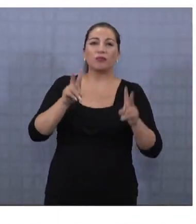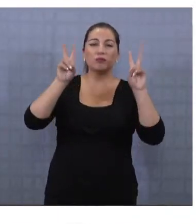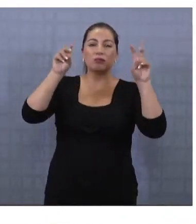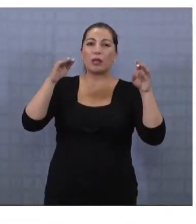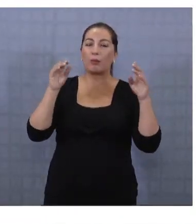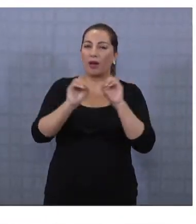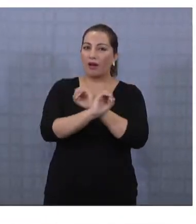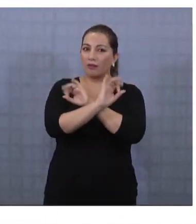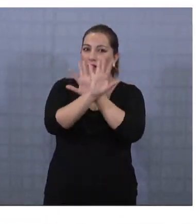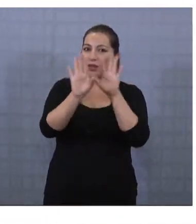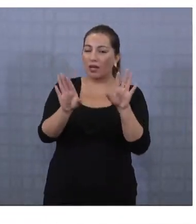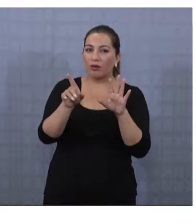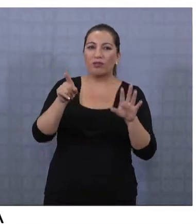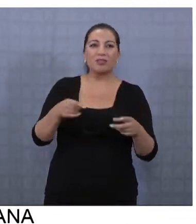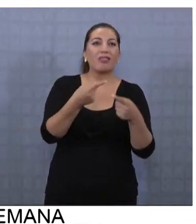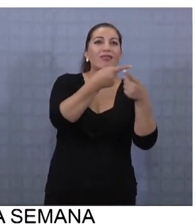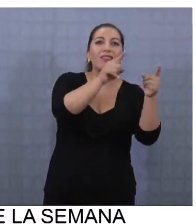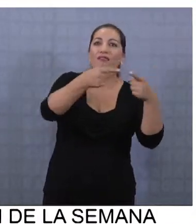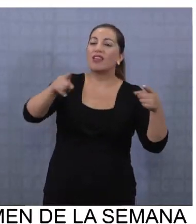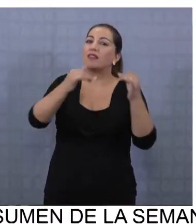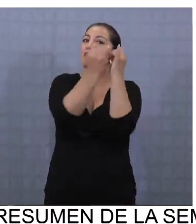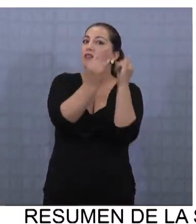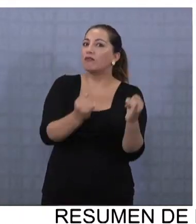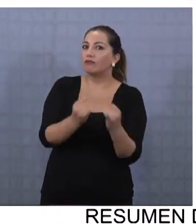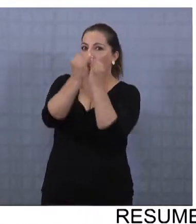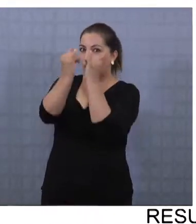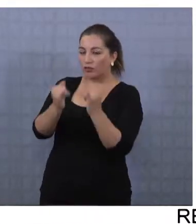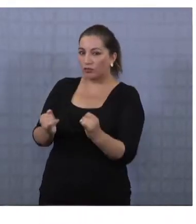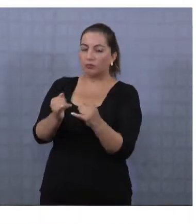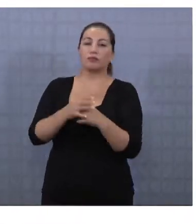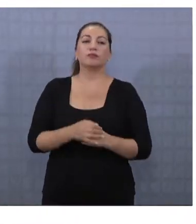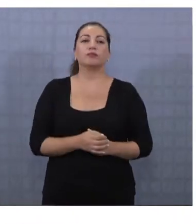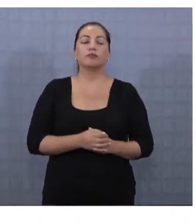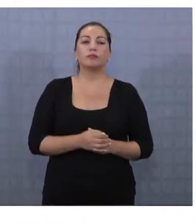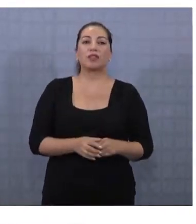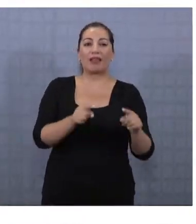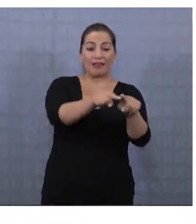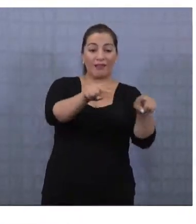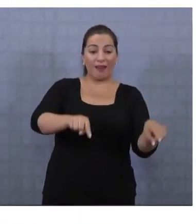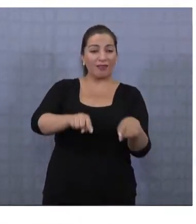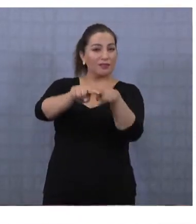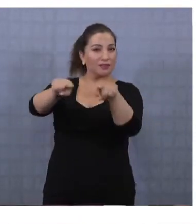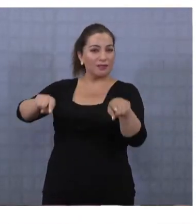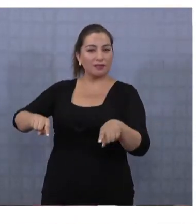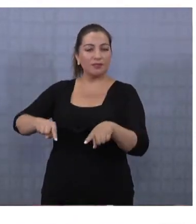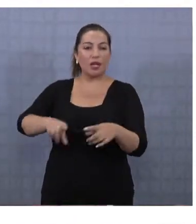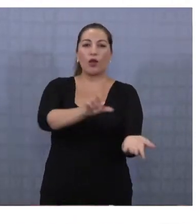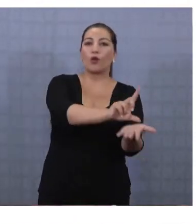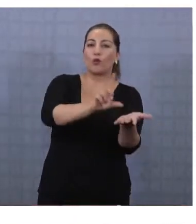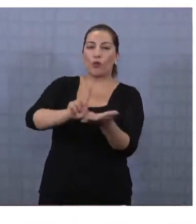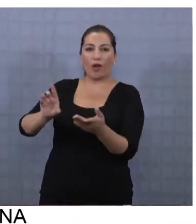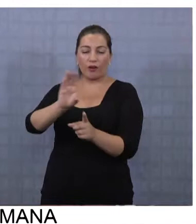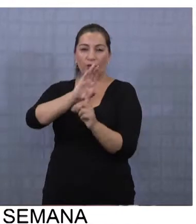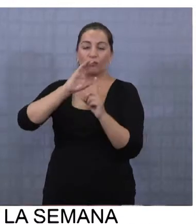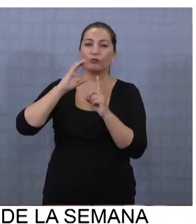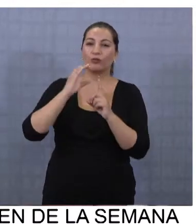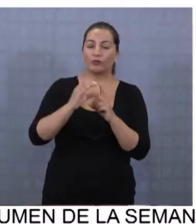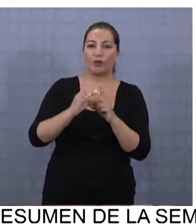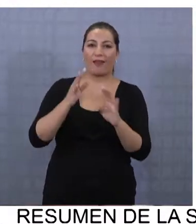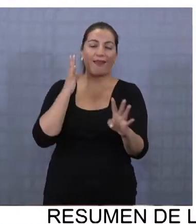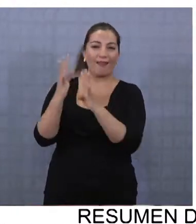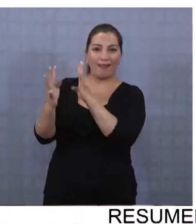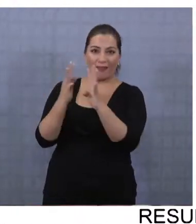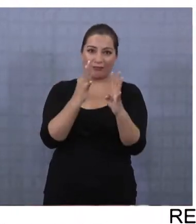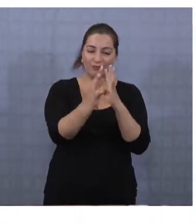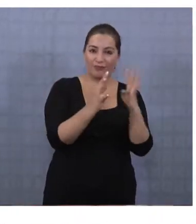clara, sino más bien una multiplicidad de estilos y formas. Las salas y los espacios culturales y